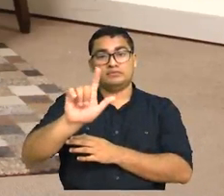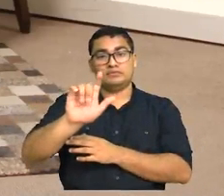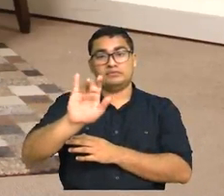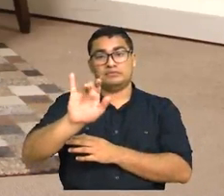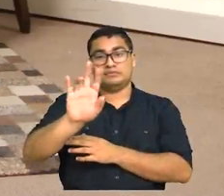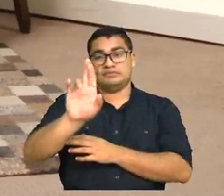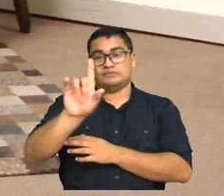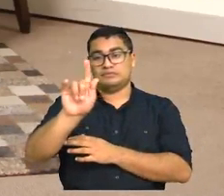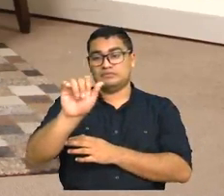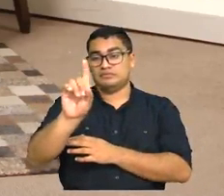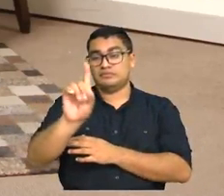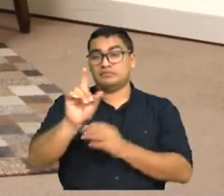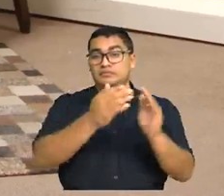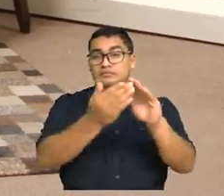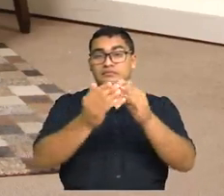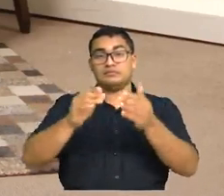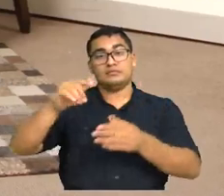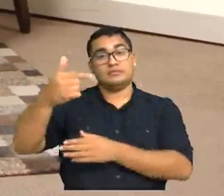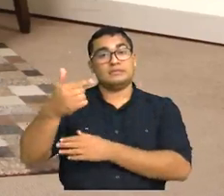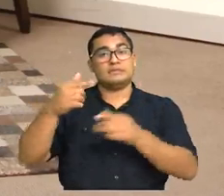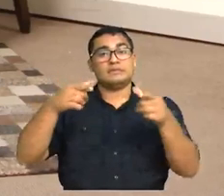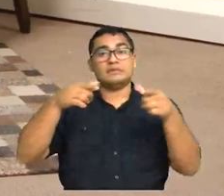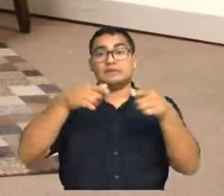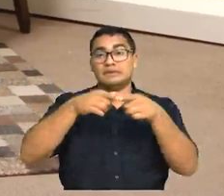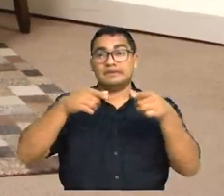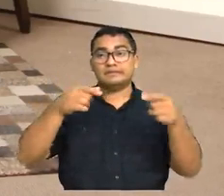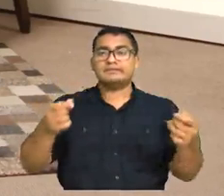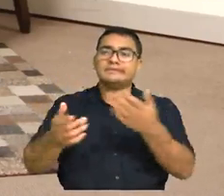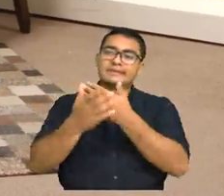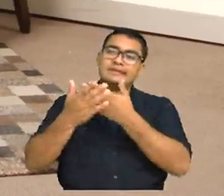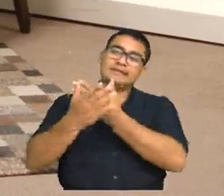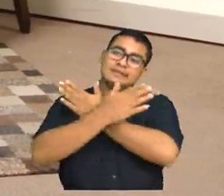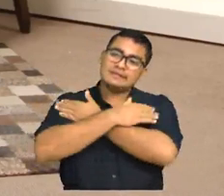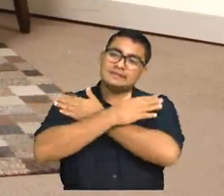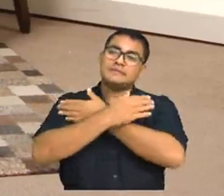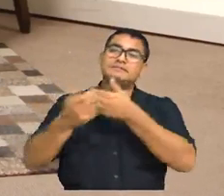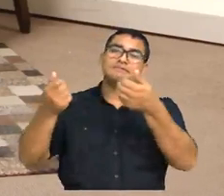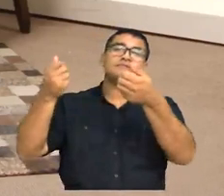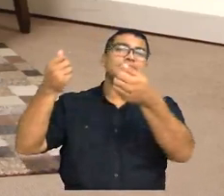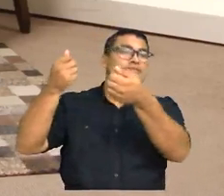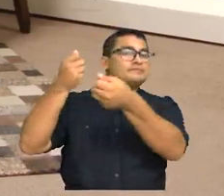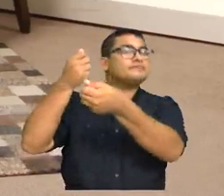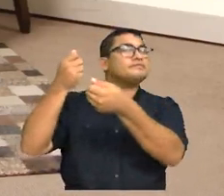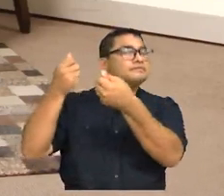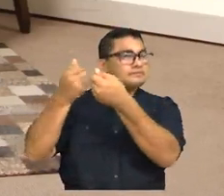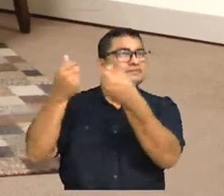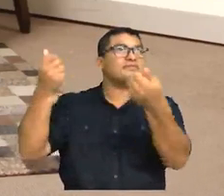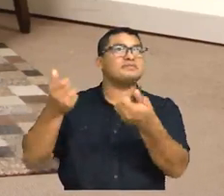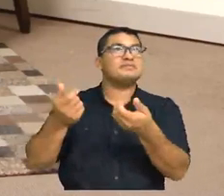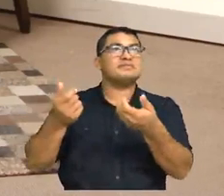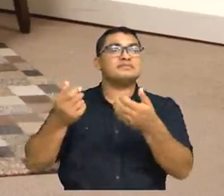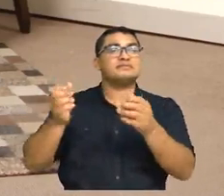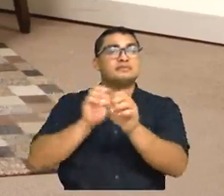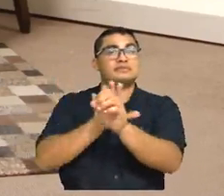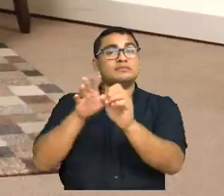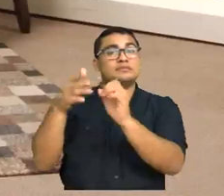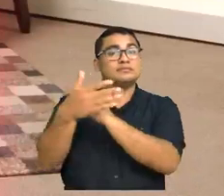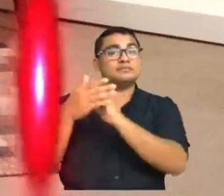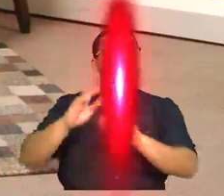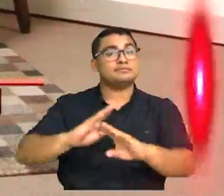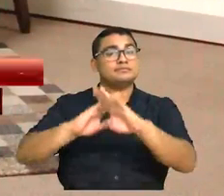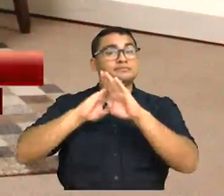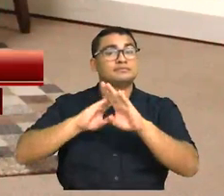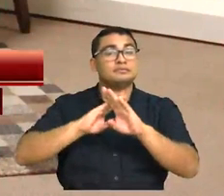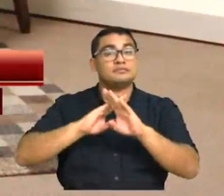mucho gusto. Bienvenido, mucho gusto. Estamos saludándonos así como medida de prevención ante el COVID-19. Así. Antes de